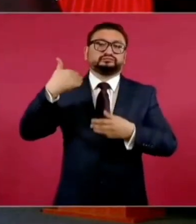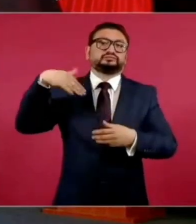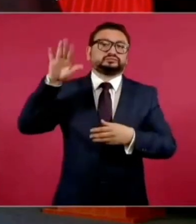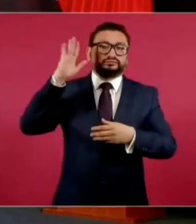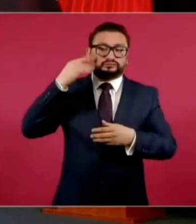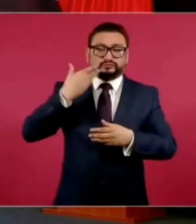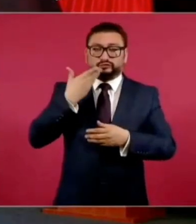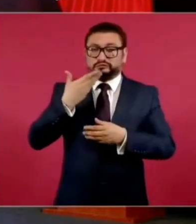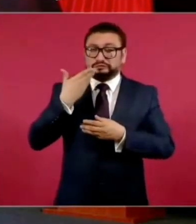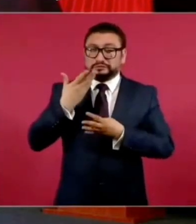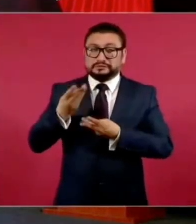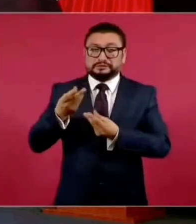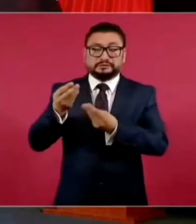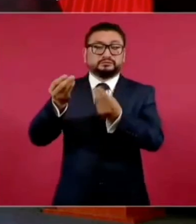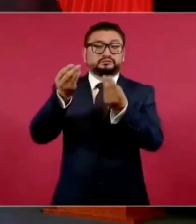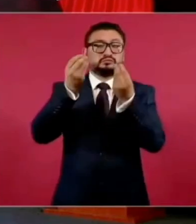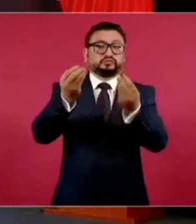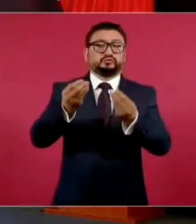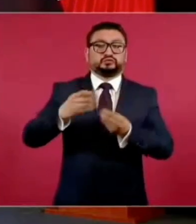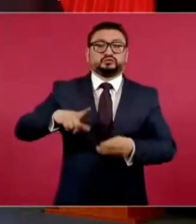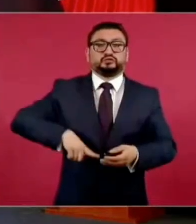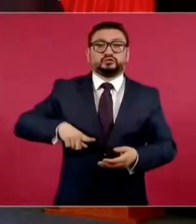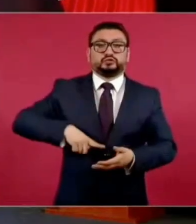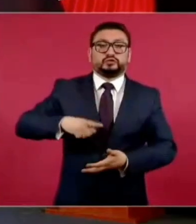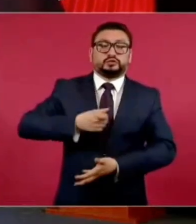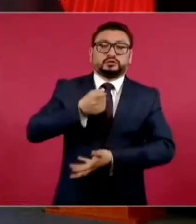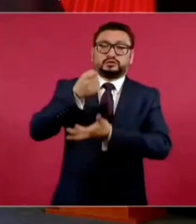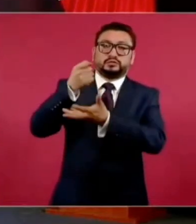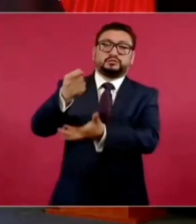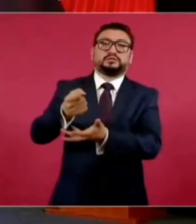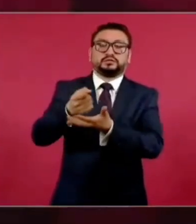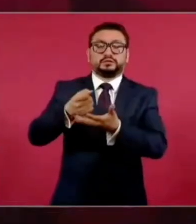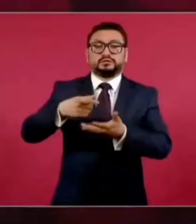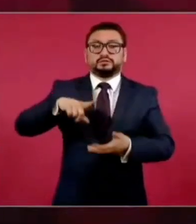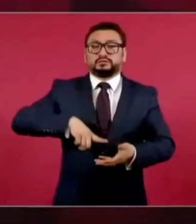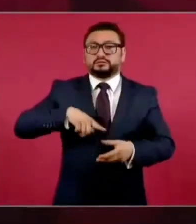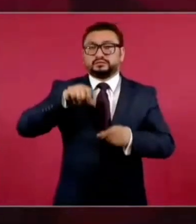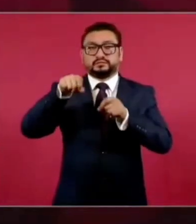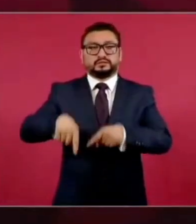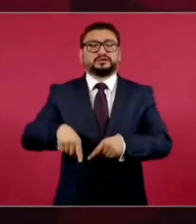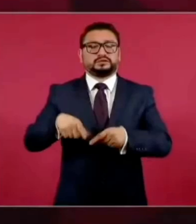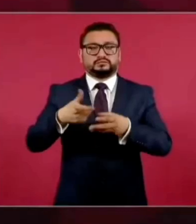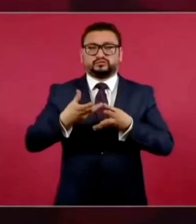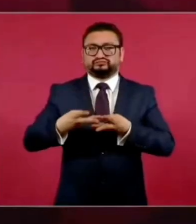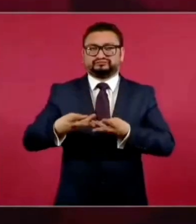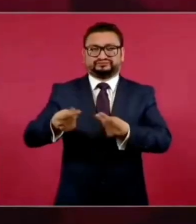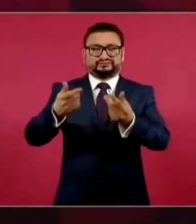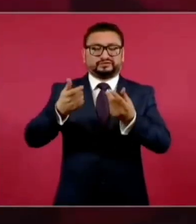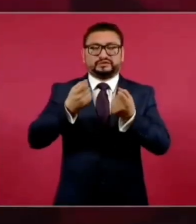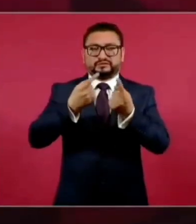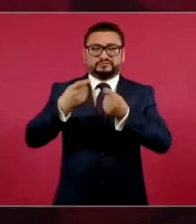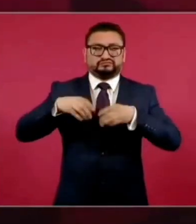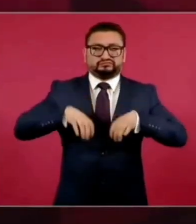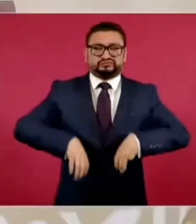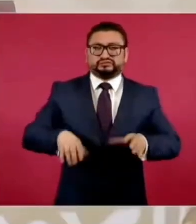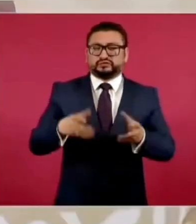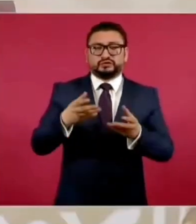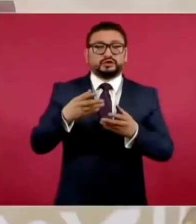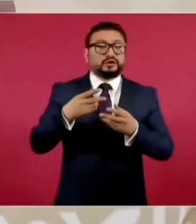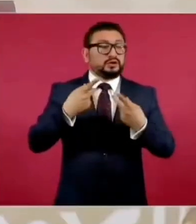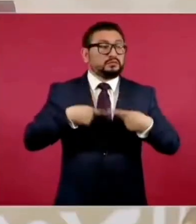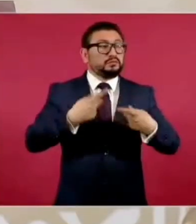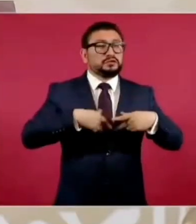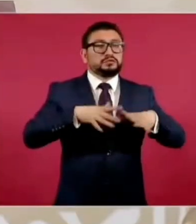ensimismado, porque todo el presupuesto se quedaba en el mismo gobierno, no le llegaba nada